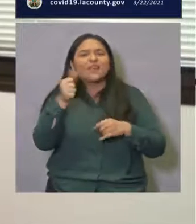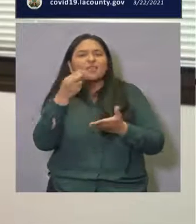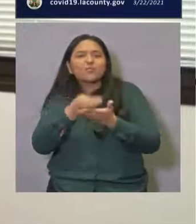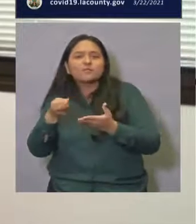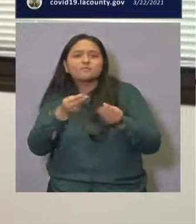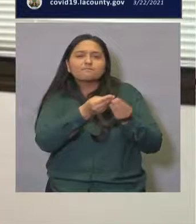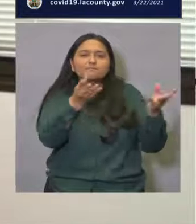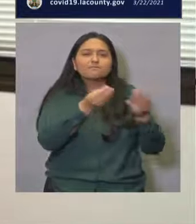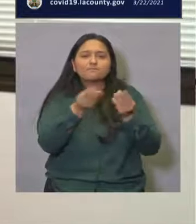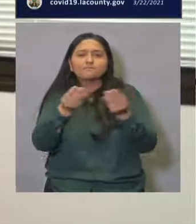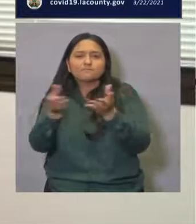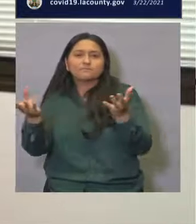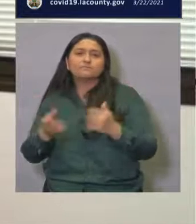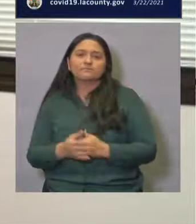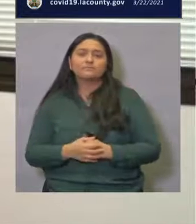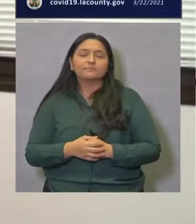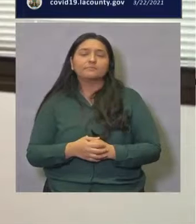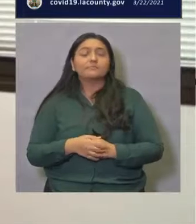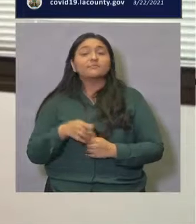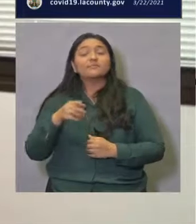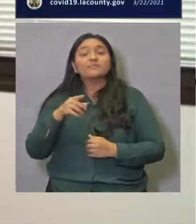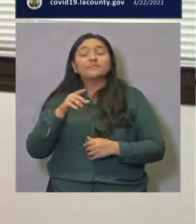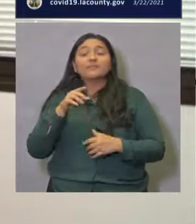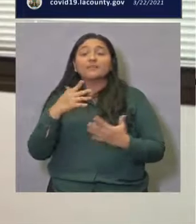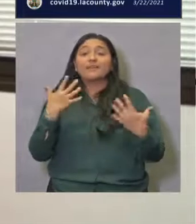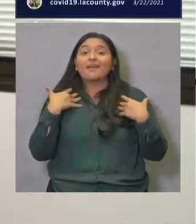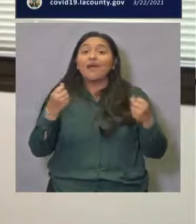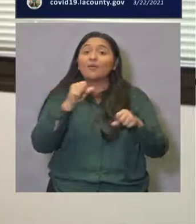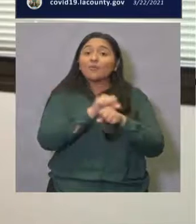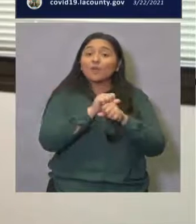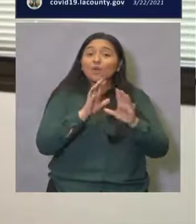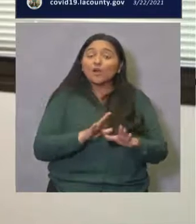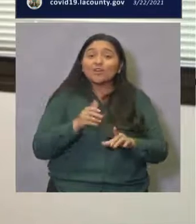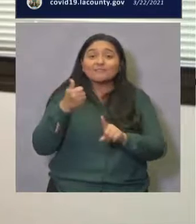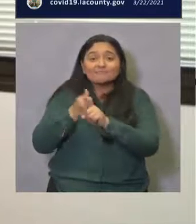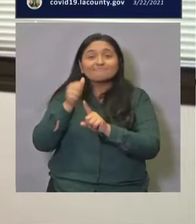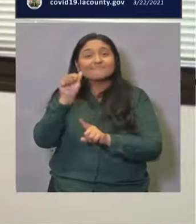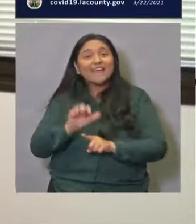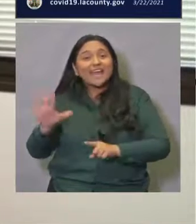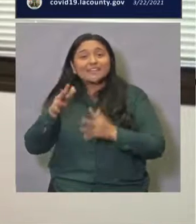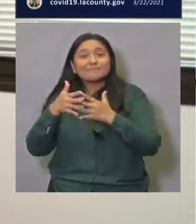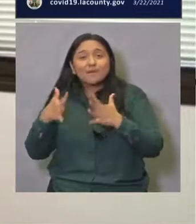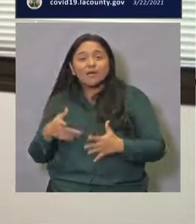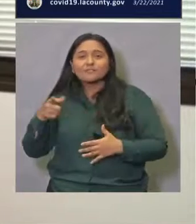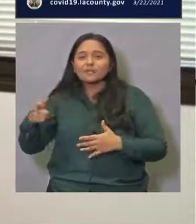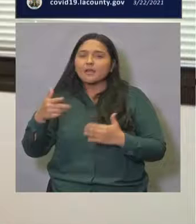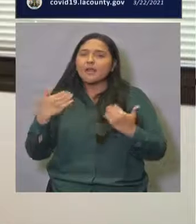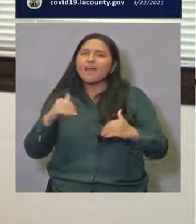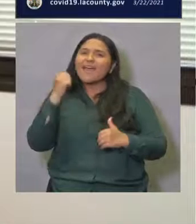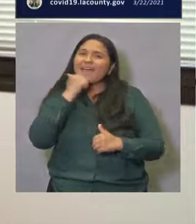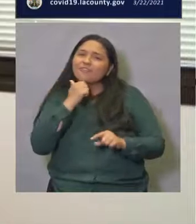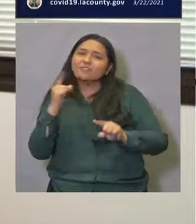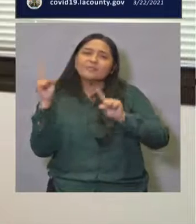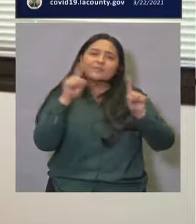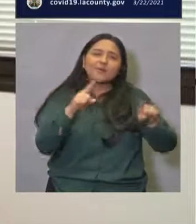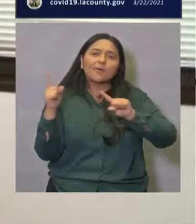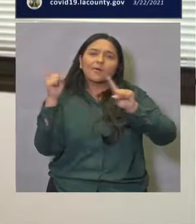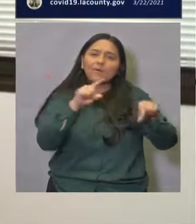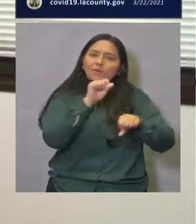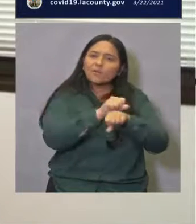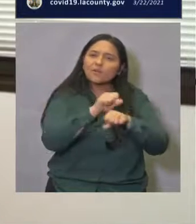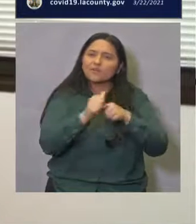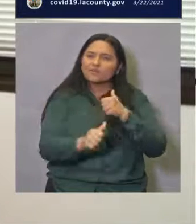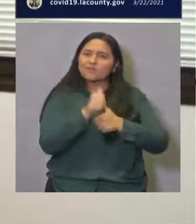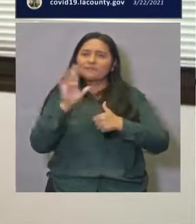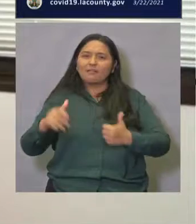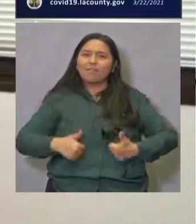hospitales sobrecargados. Fueron los trabajadores de salud asiáticos quienes arriesgaron sus vidas para salvar personas hospitalizadas por